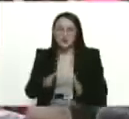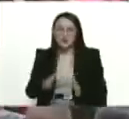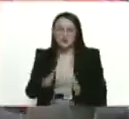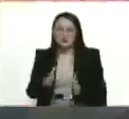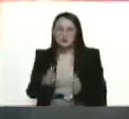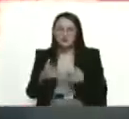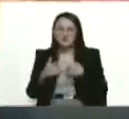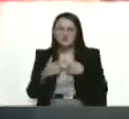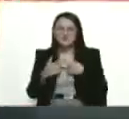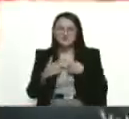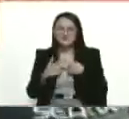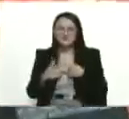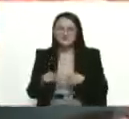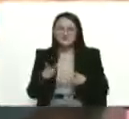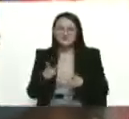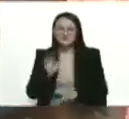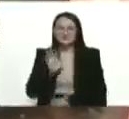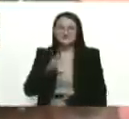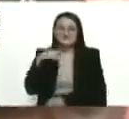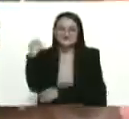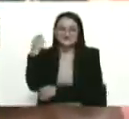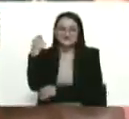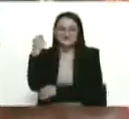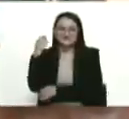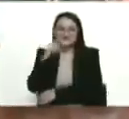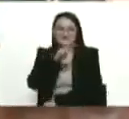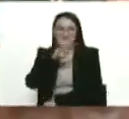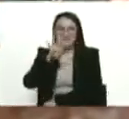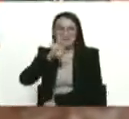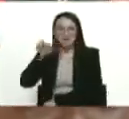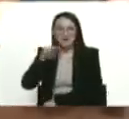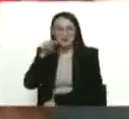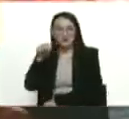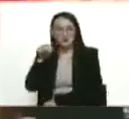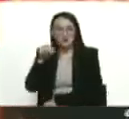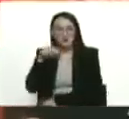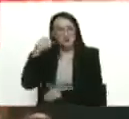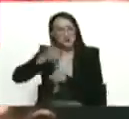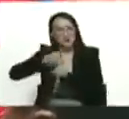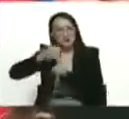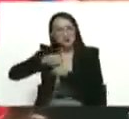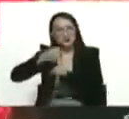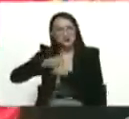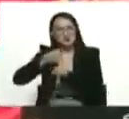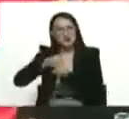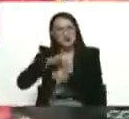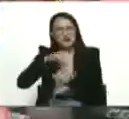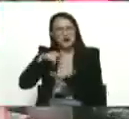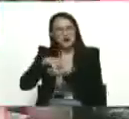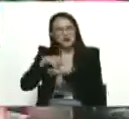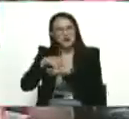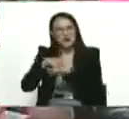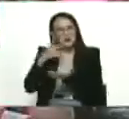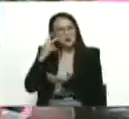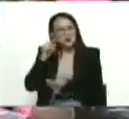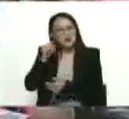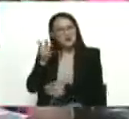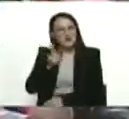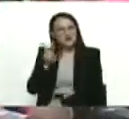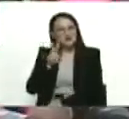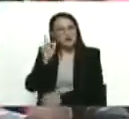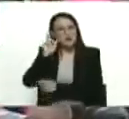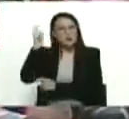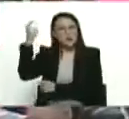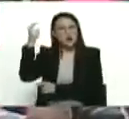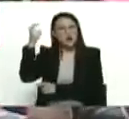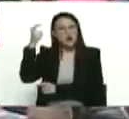así como los llaneros salieron el 24 de junio a luchar en Carabobo por Venezuela, Guárico